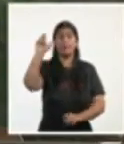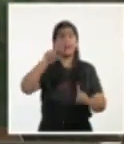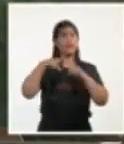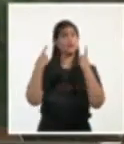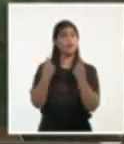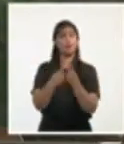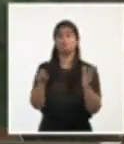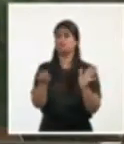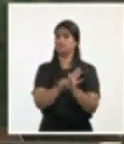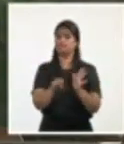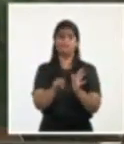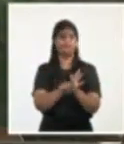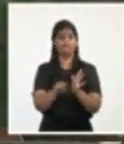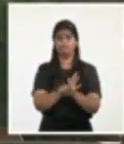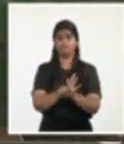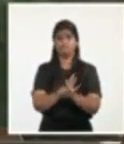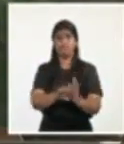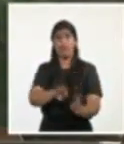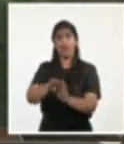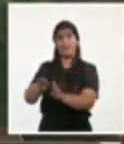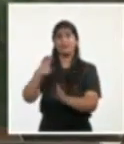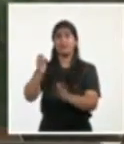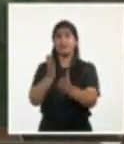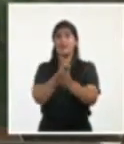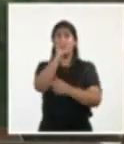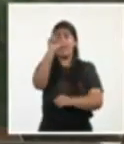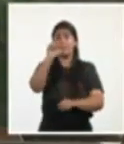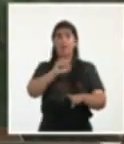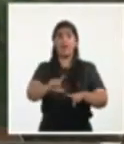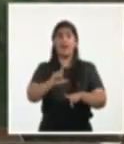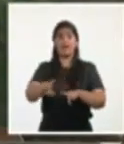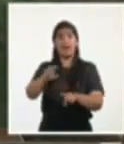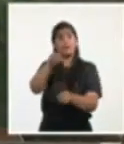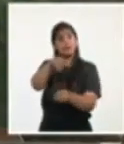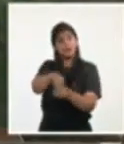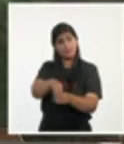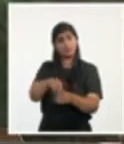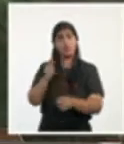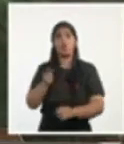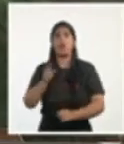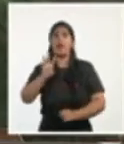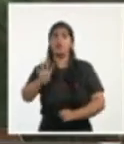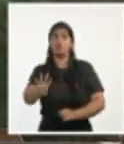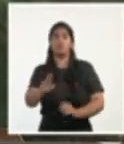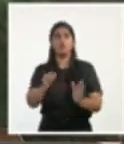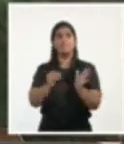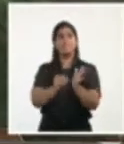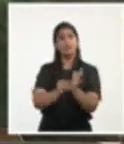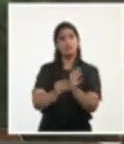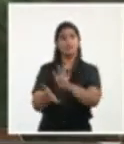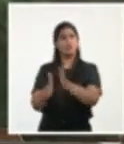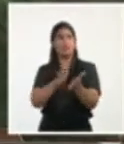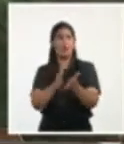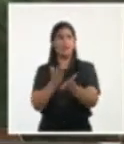capacidad para 500 estudiantes. 14.000 entre 500. Me ayudan con los números.